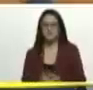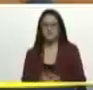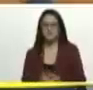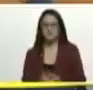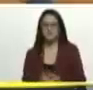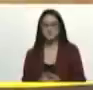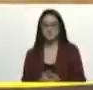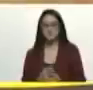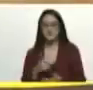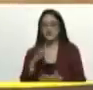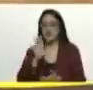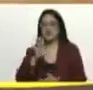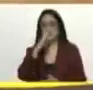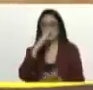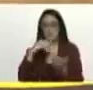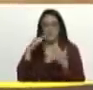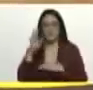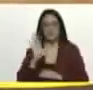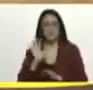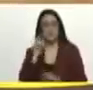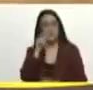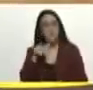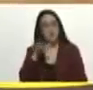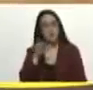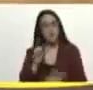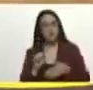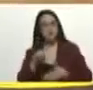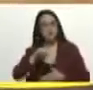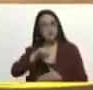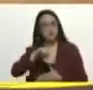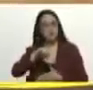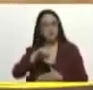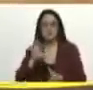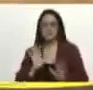por los siglos de los siglos a los pueblos del sur, ¿no?